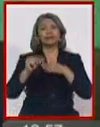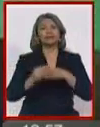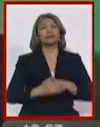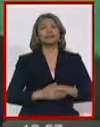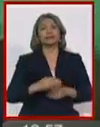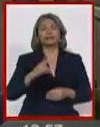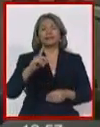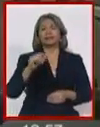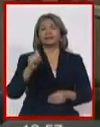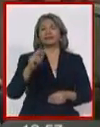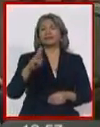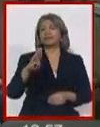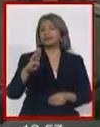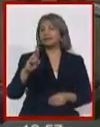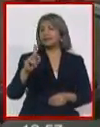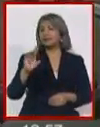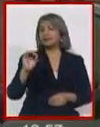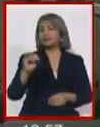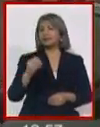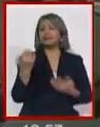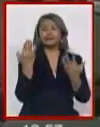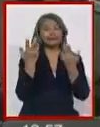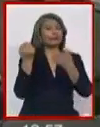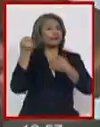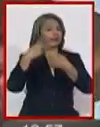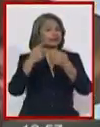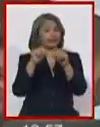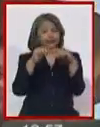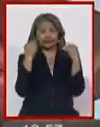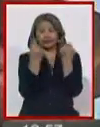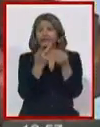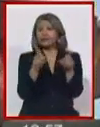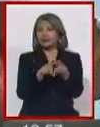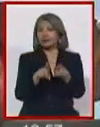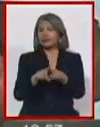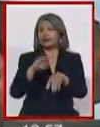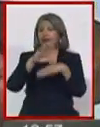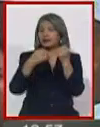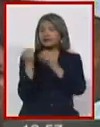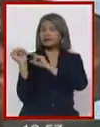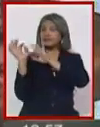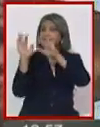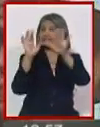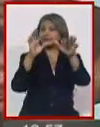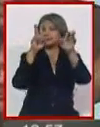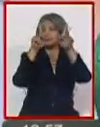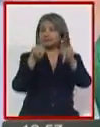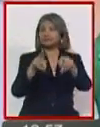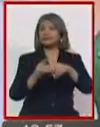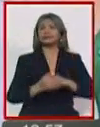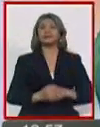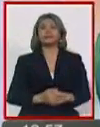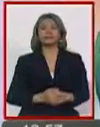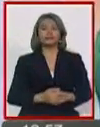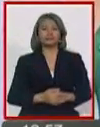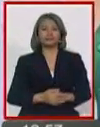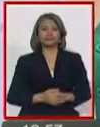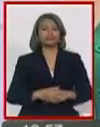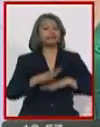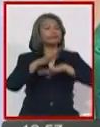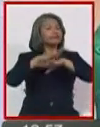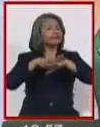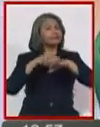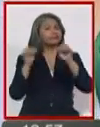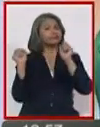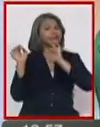Alberto Dabdú, donde se espera no solo la participación del sector, sino de toda la población cruceña. Y estamos convocando